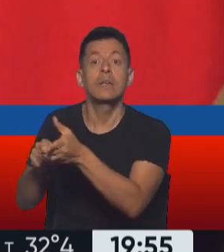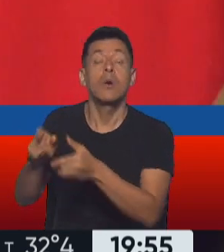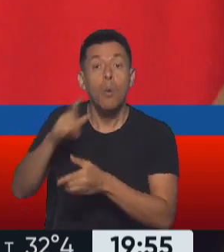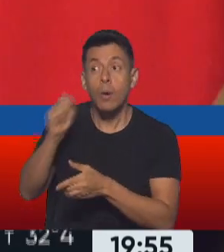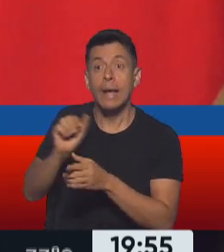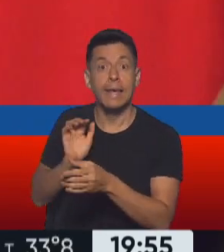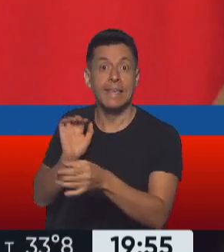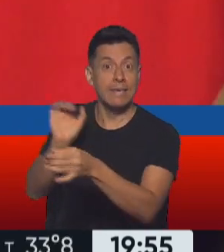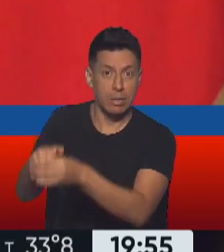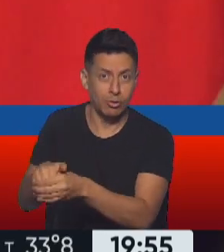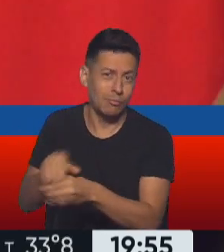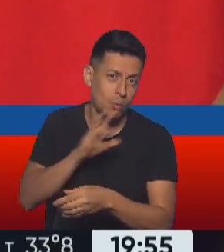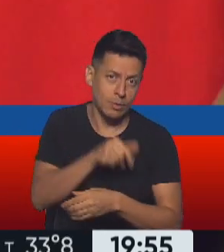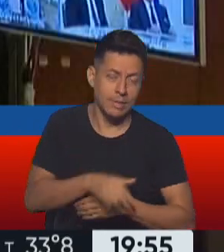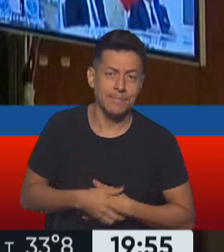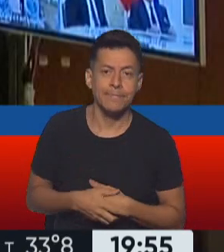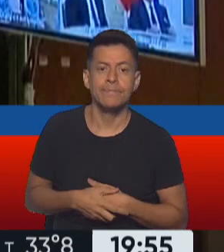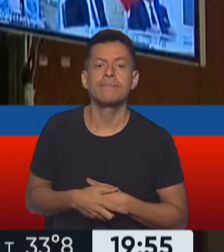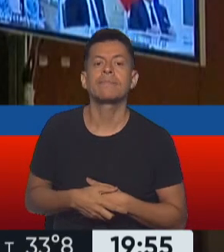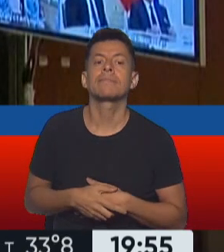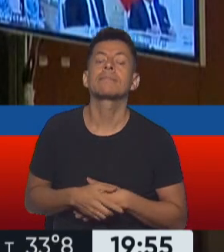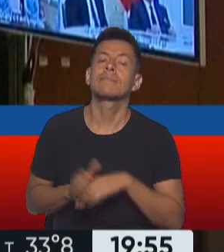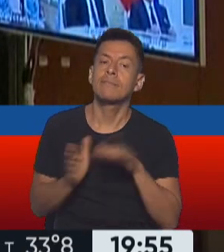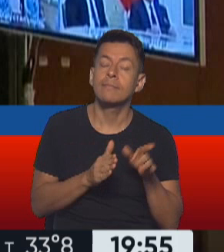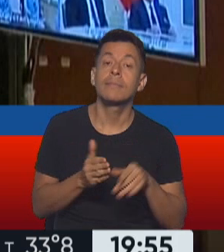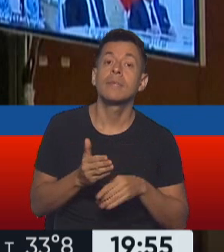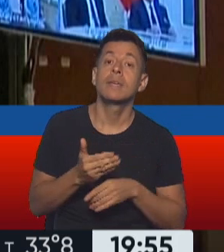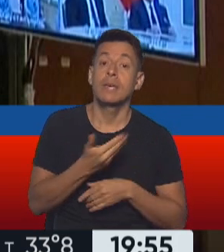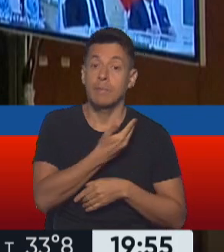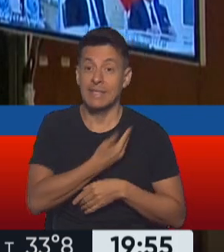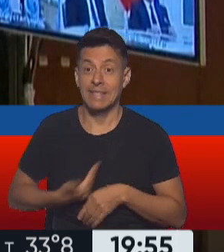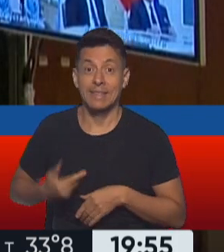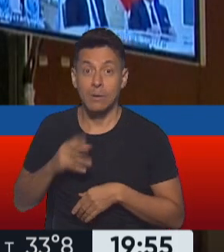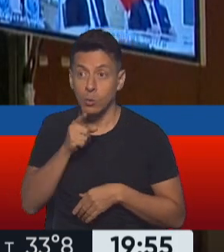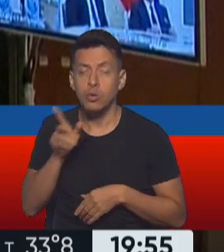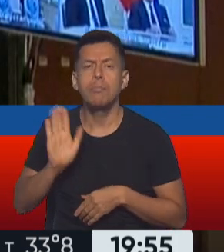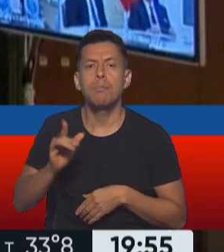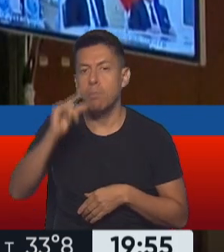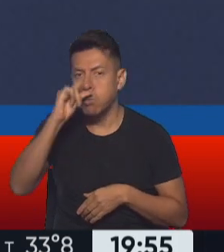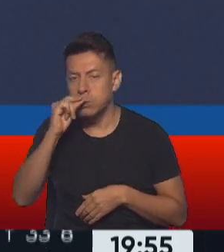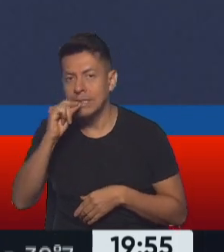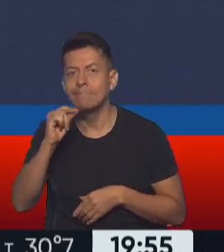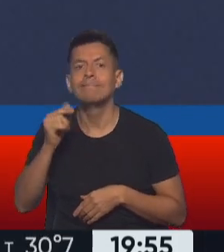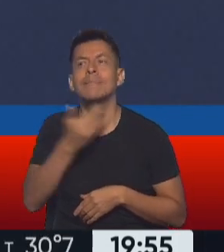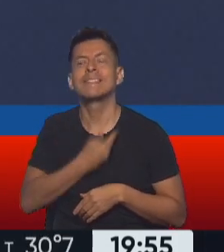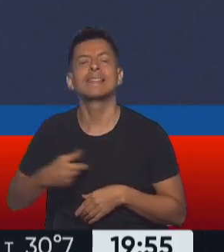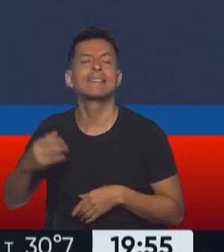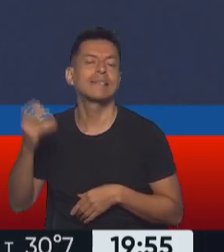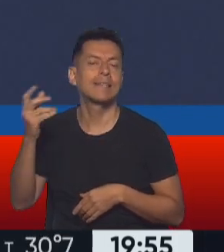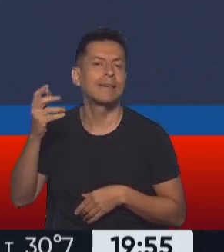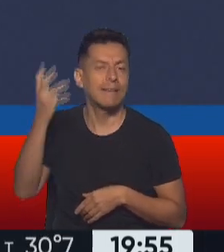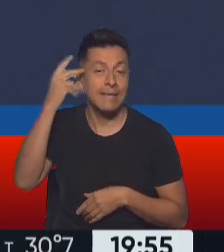por parte de rusia por su parte el presidente ruso putin y su par francés emmanuel macro me